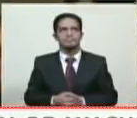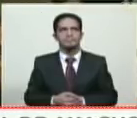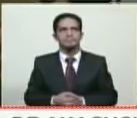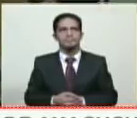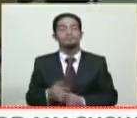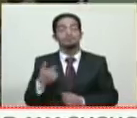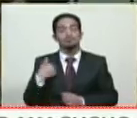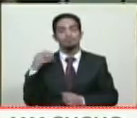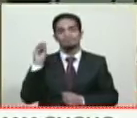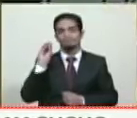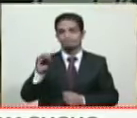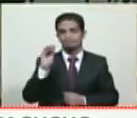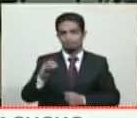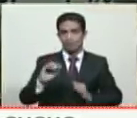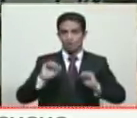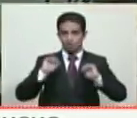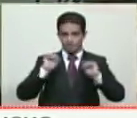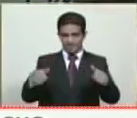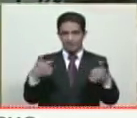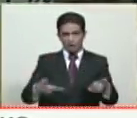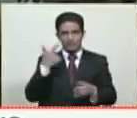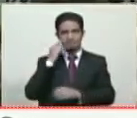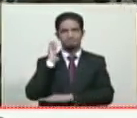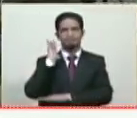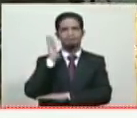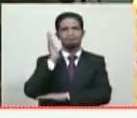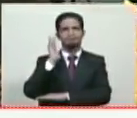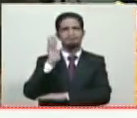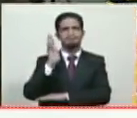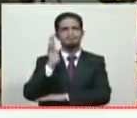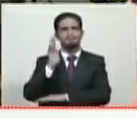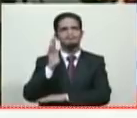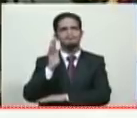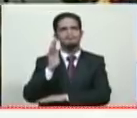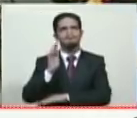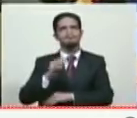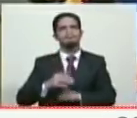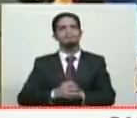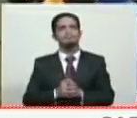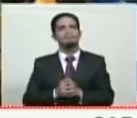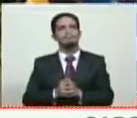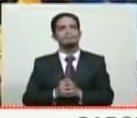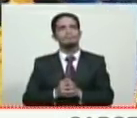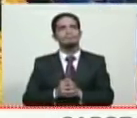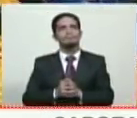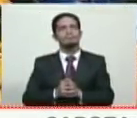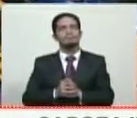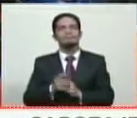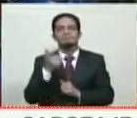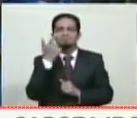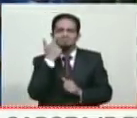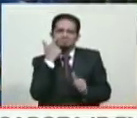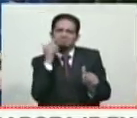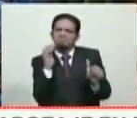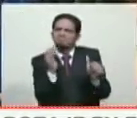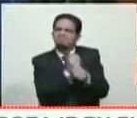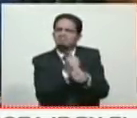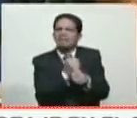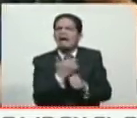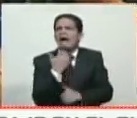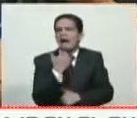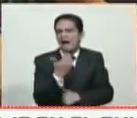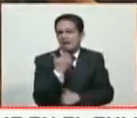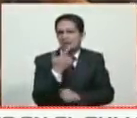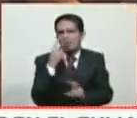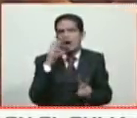Les dije al comienzo de esta intervención que notamos, como una curiosidad en este asueto